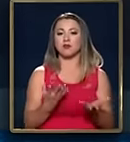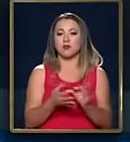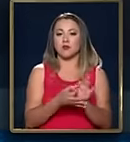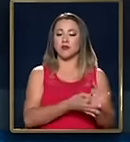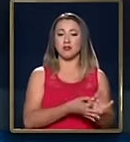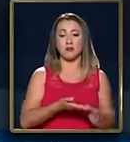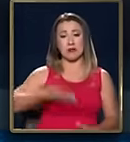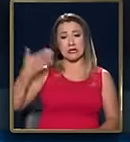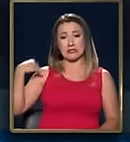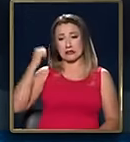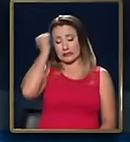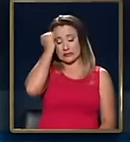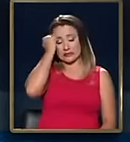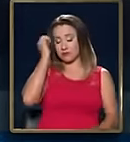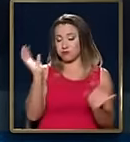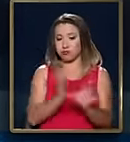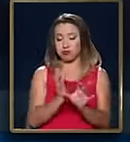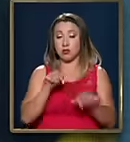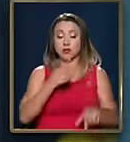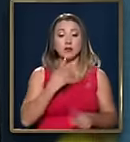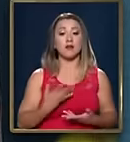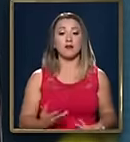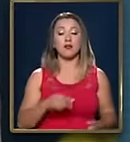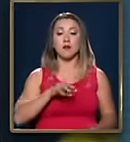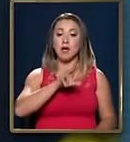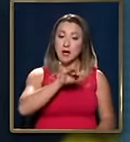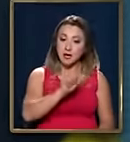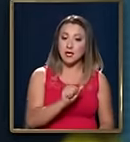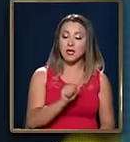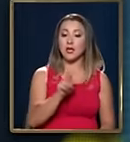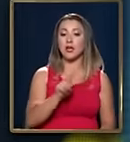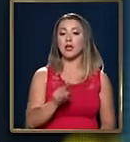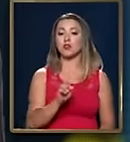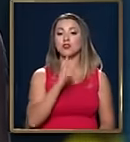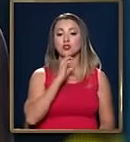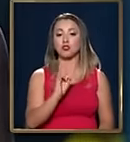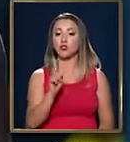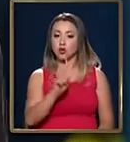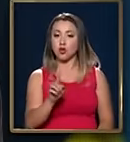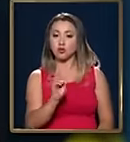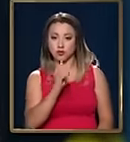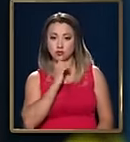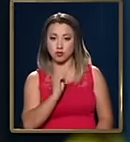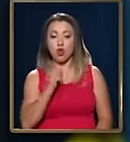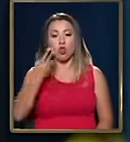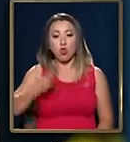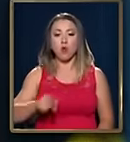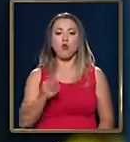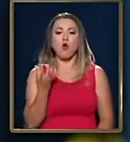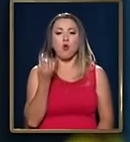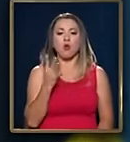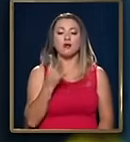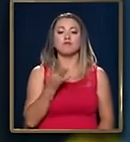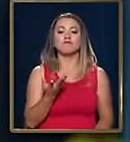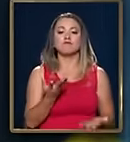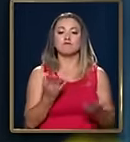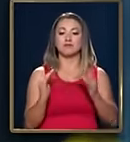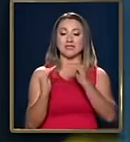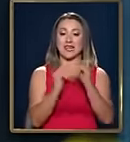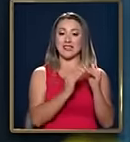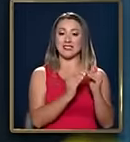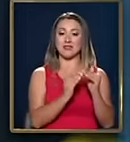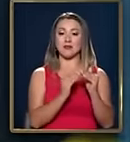pasado tormentoso. Esta es la vida de María Filomena Soto Soto, quien era dueña de la única pensión que había en el